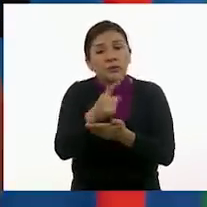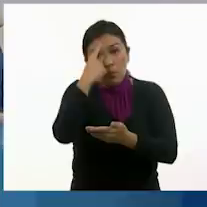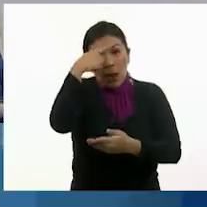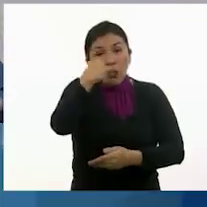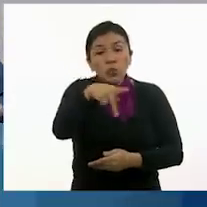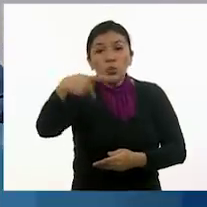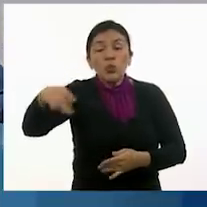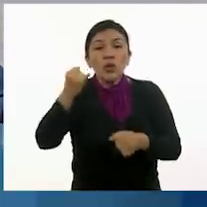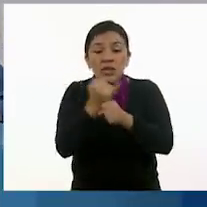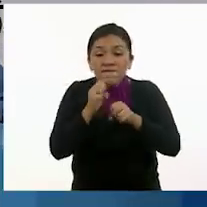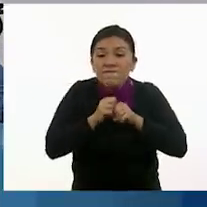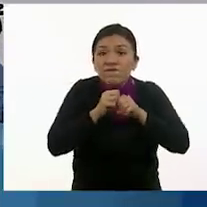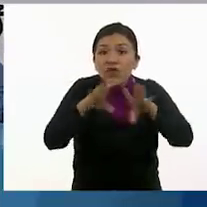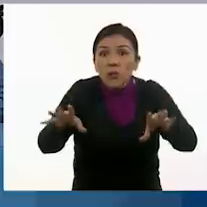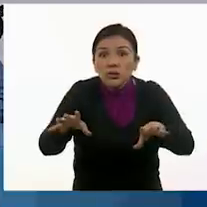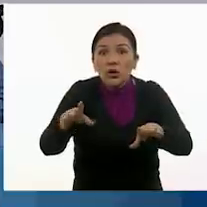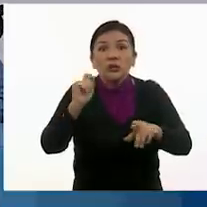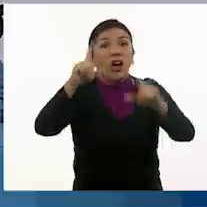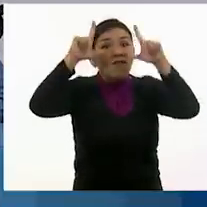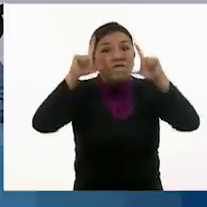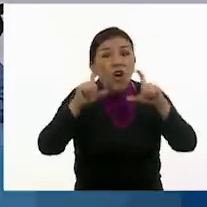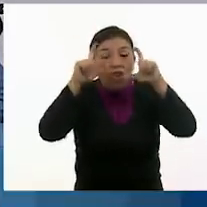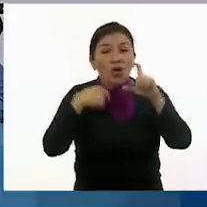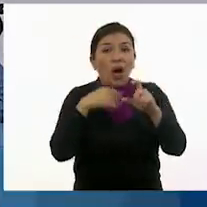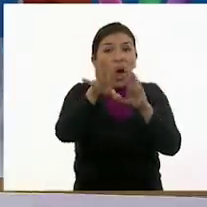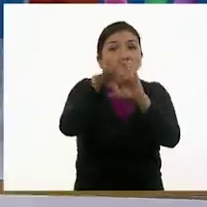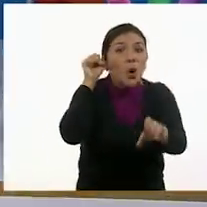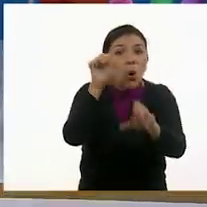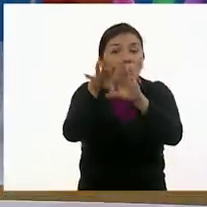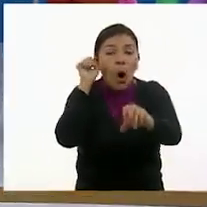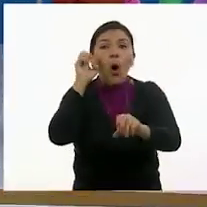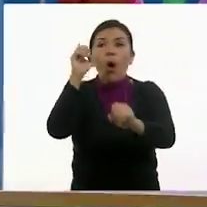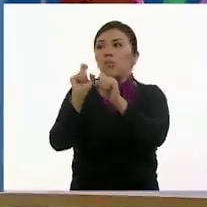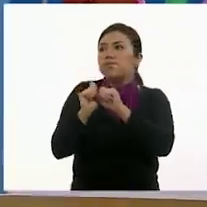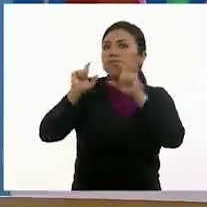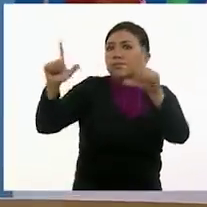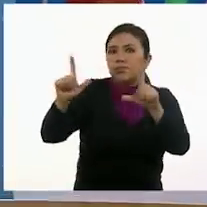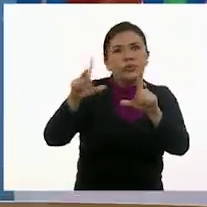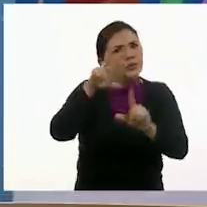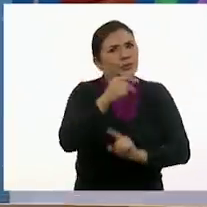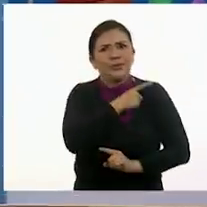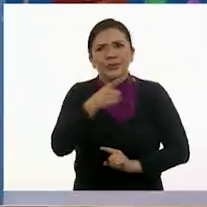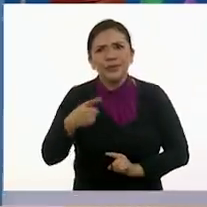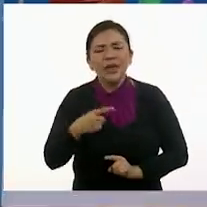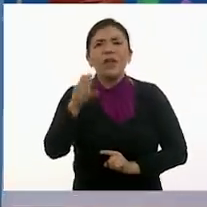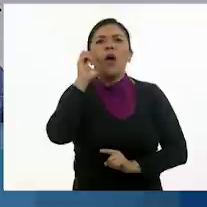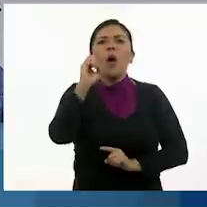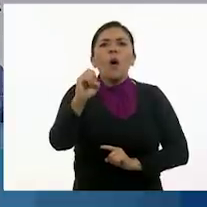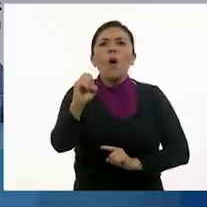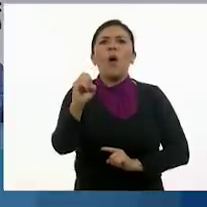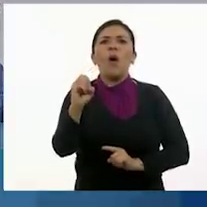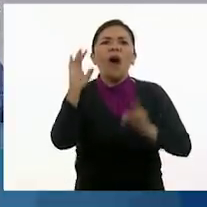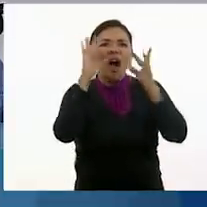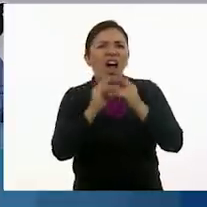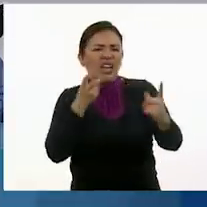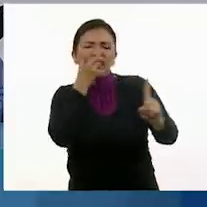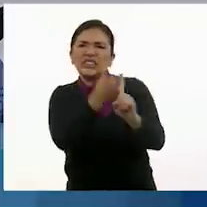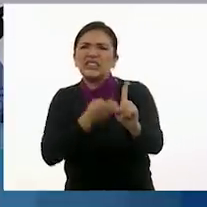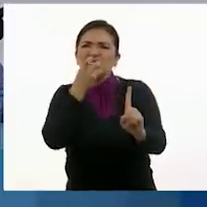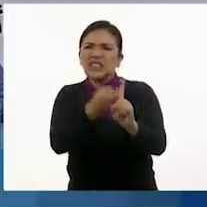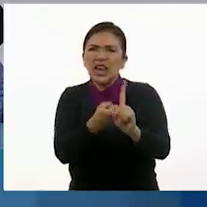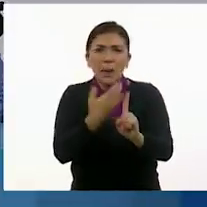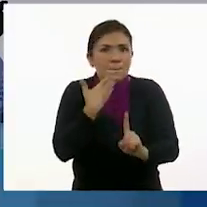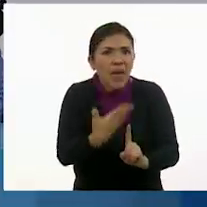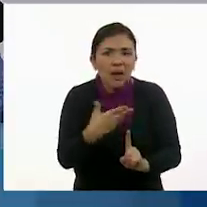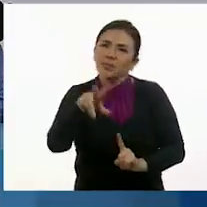que no se les saque fotografías, nadie las publique, no digan cosas que no son correctas en sus